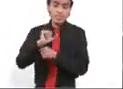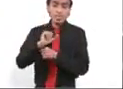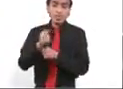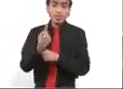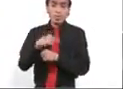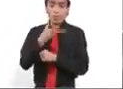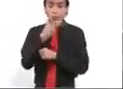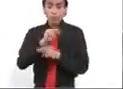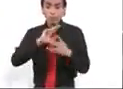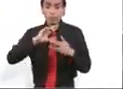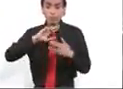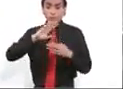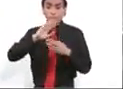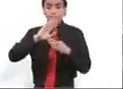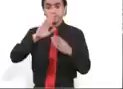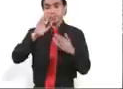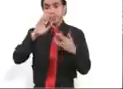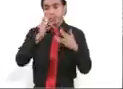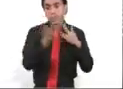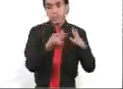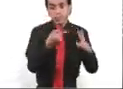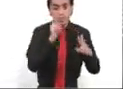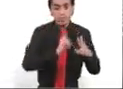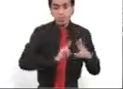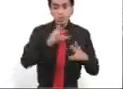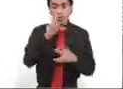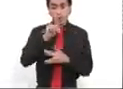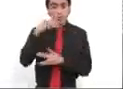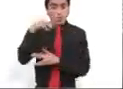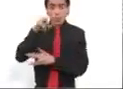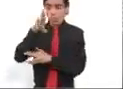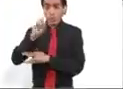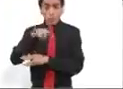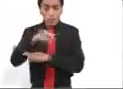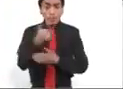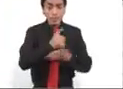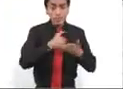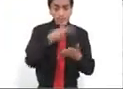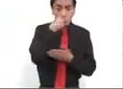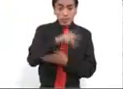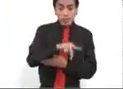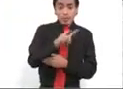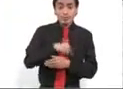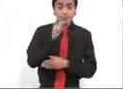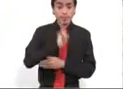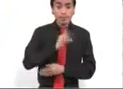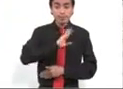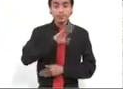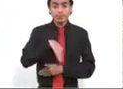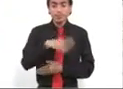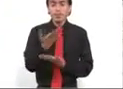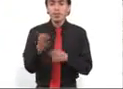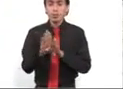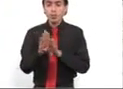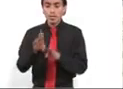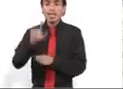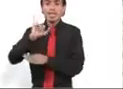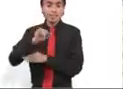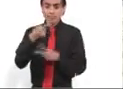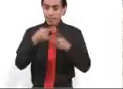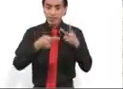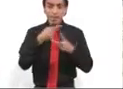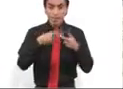feminicidio, incluso que no murió en Morelos, sino en la Ciudad de México. ¿Qué nos puede comentar, doctora? Sí, en ambos casos me comuniqué con las